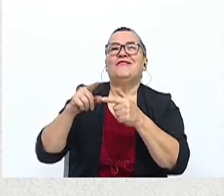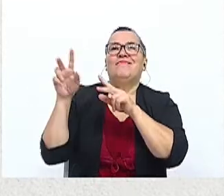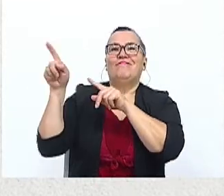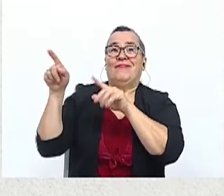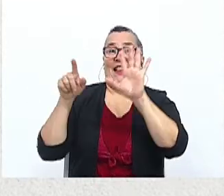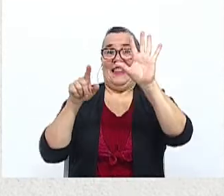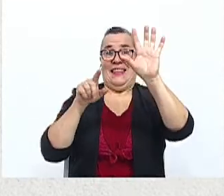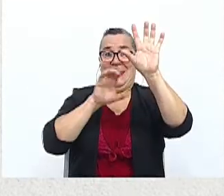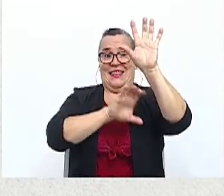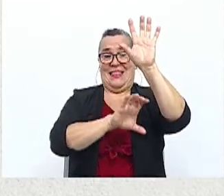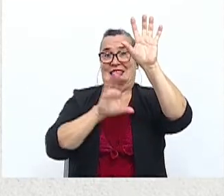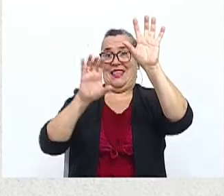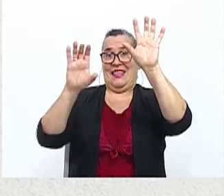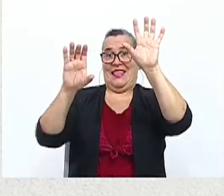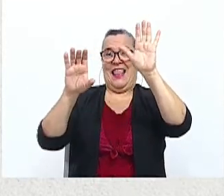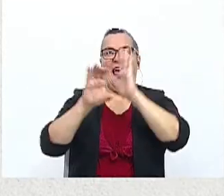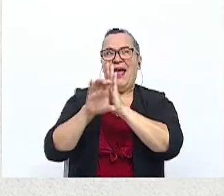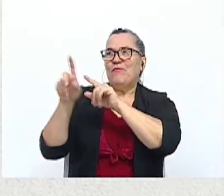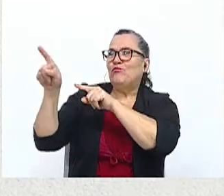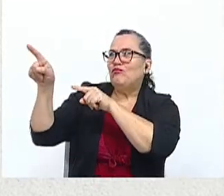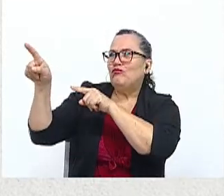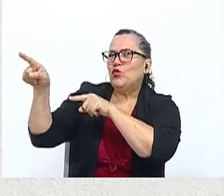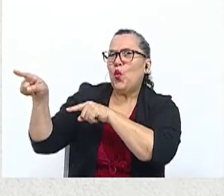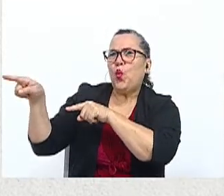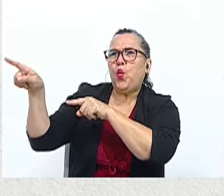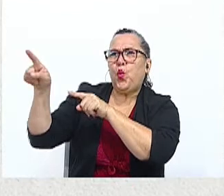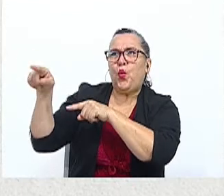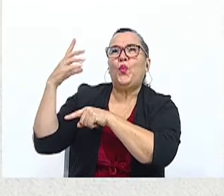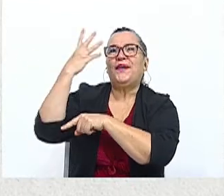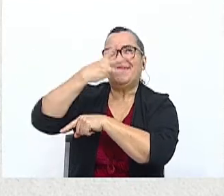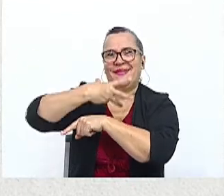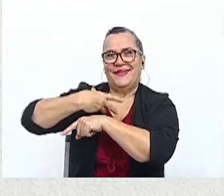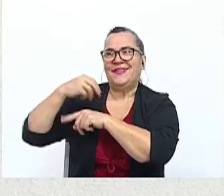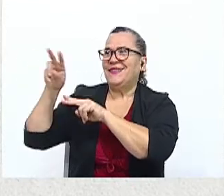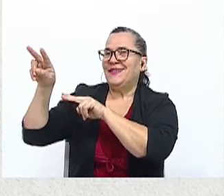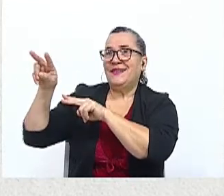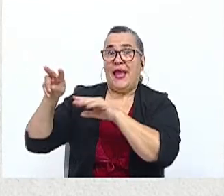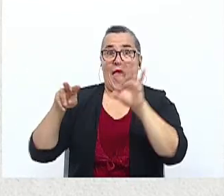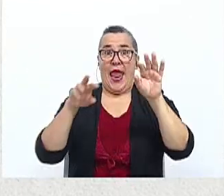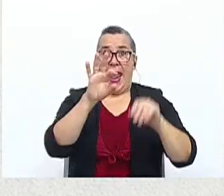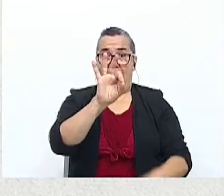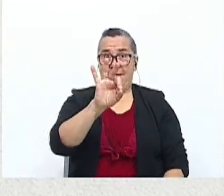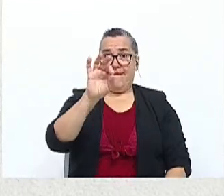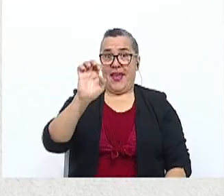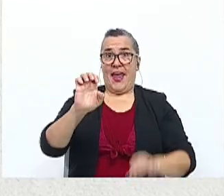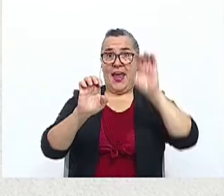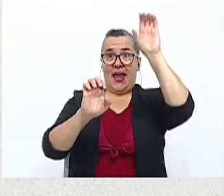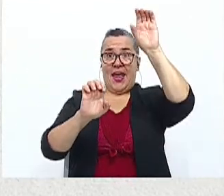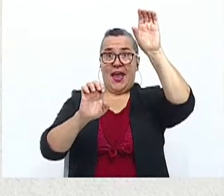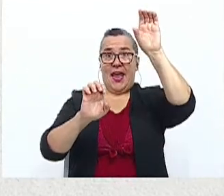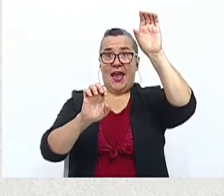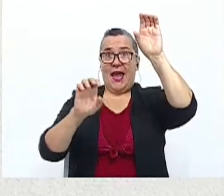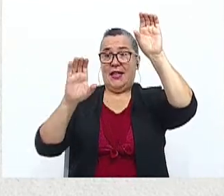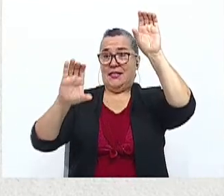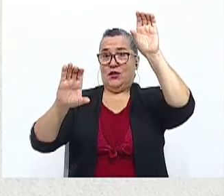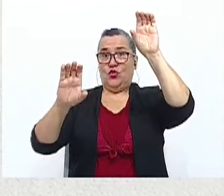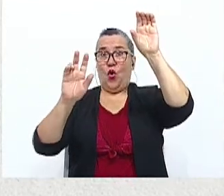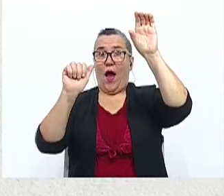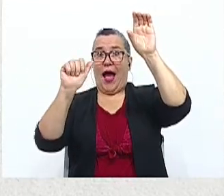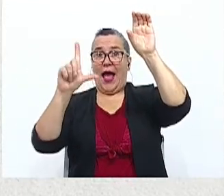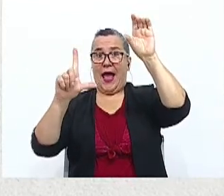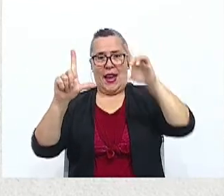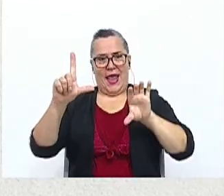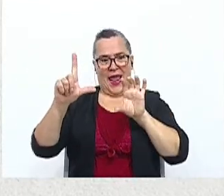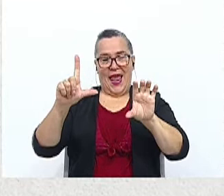3 ejemplos. Véanlos ahí, qué bonitos. El primero, Fe, el segundo, Al y el